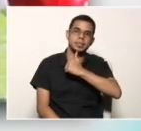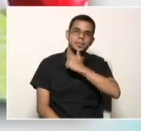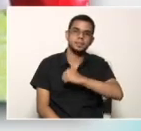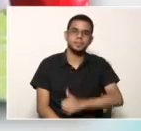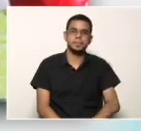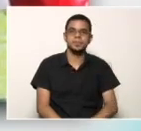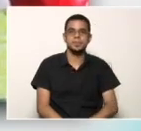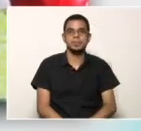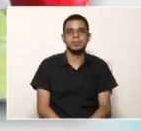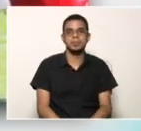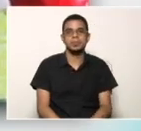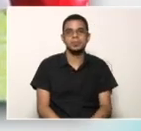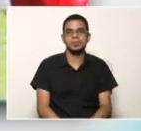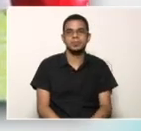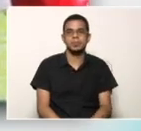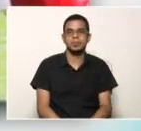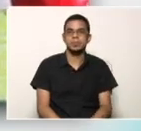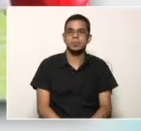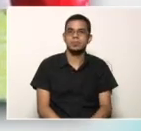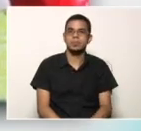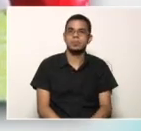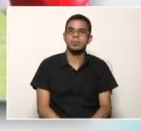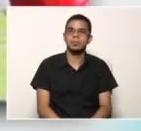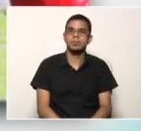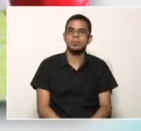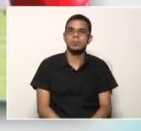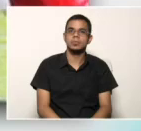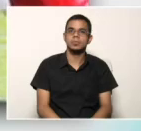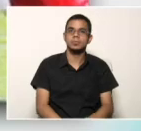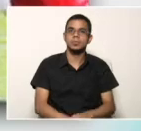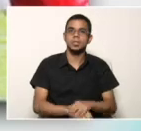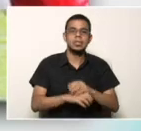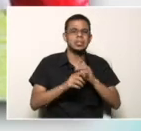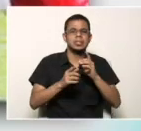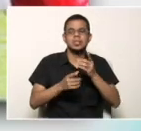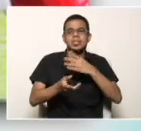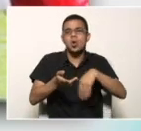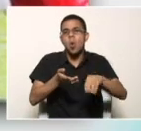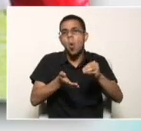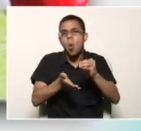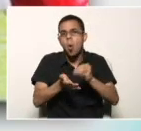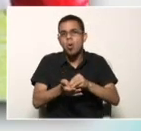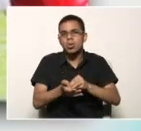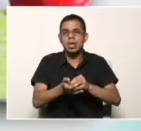Bien. Si yo enciendo el equipo y no me da video,